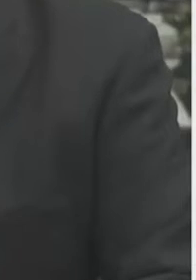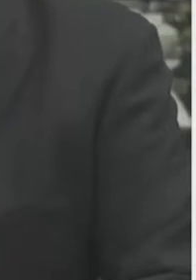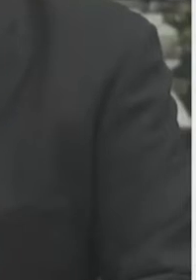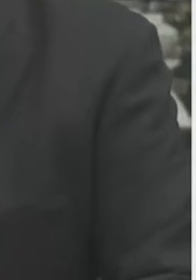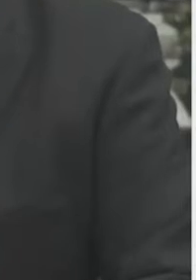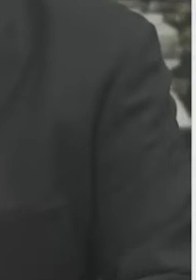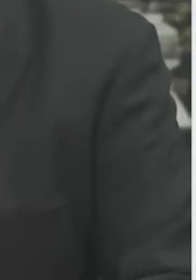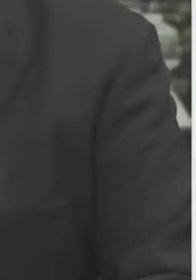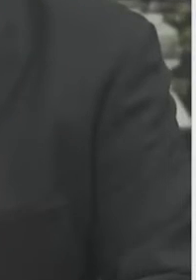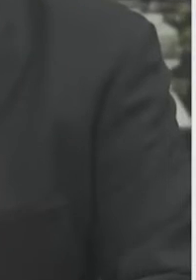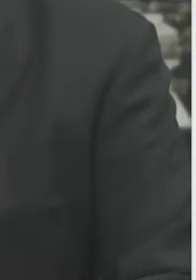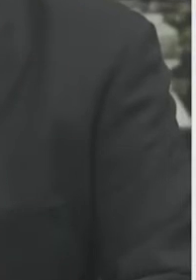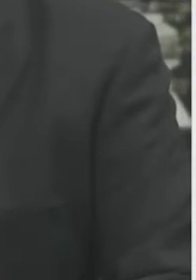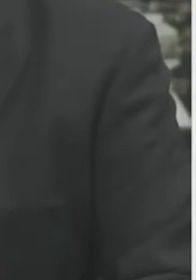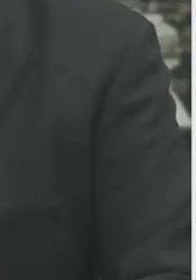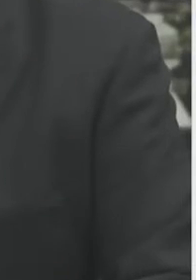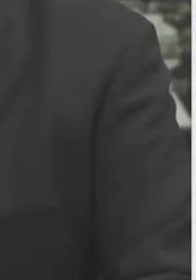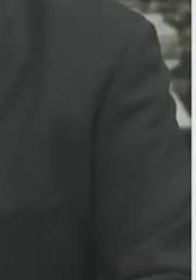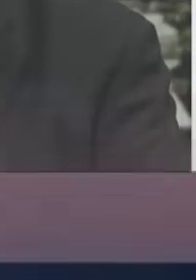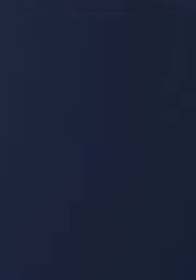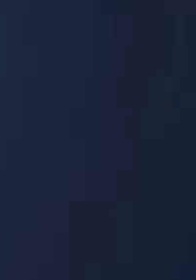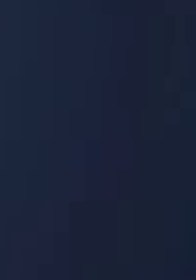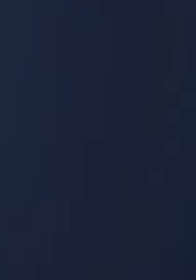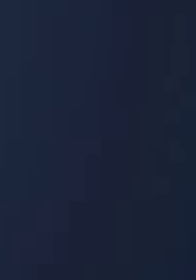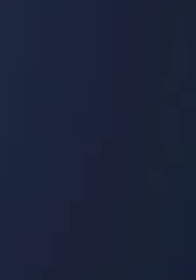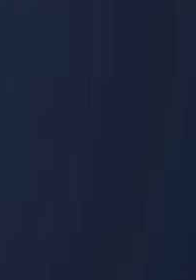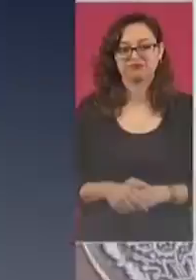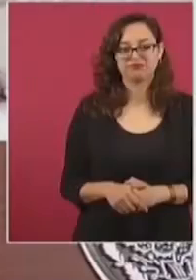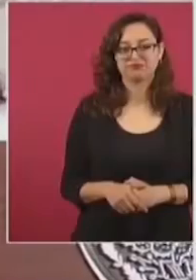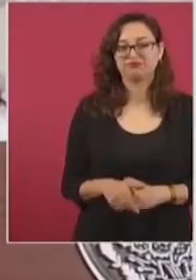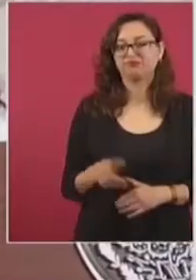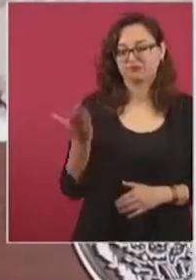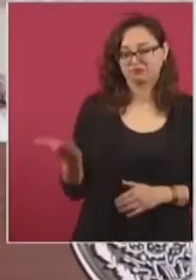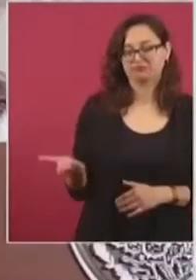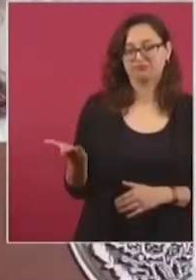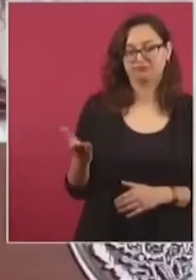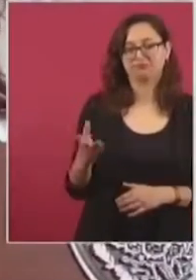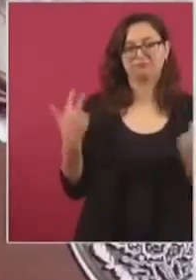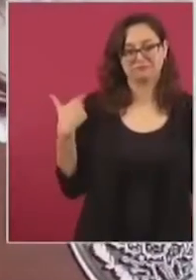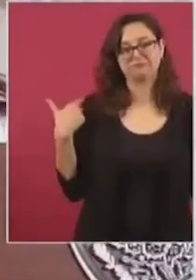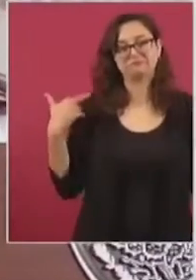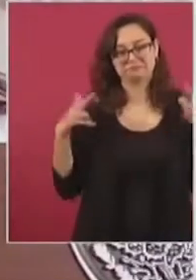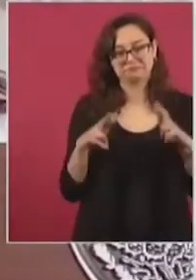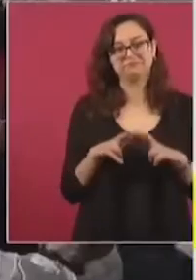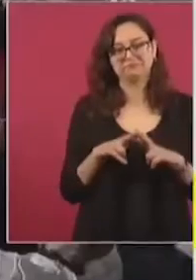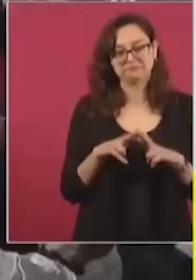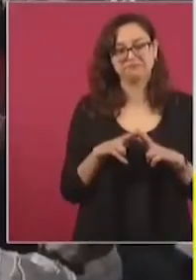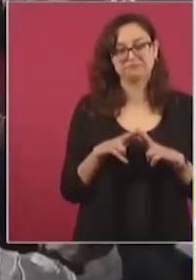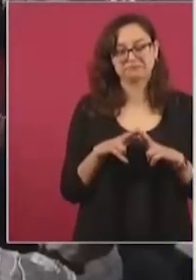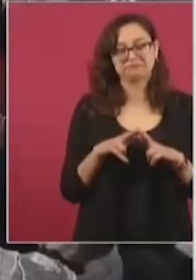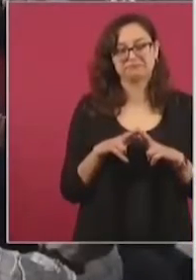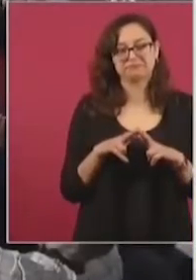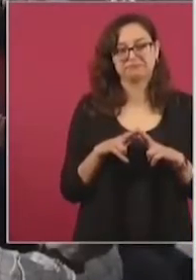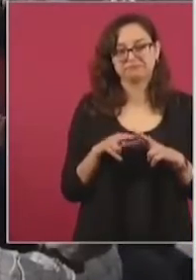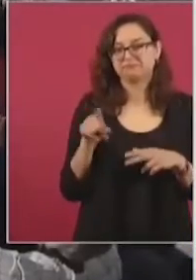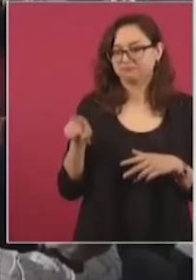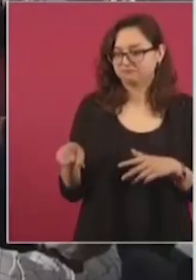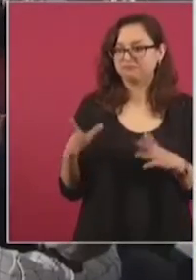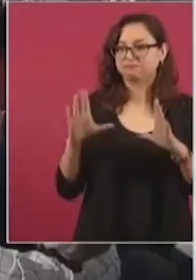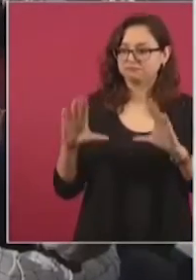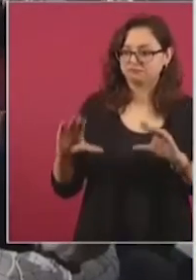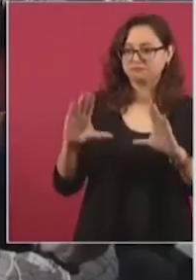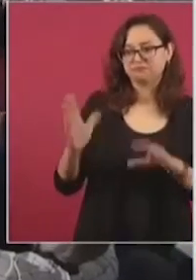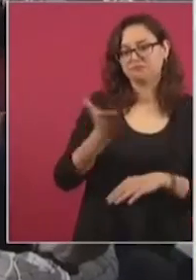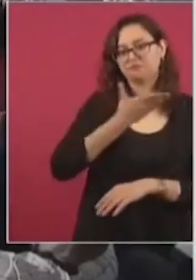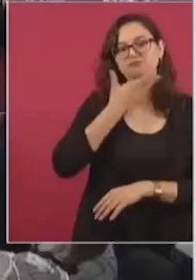lo sabes el que tenga el presidente conociendo la desde hace 28 años y que es una persona muy cercana y leal a